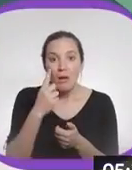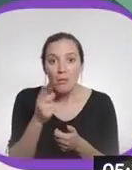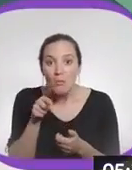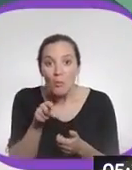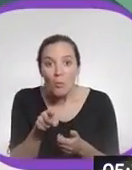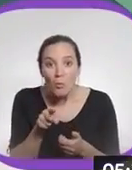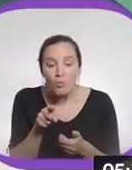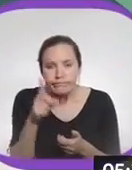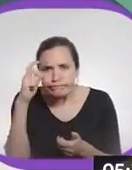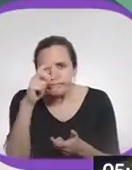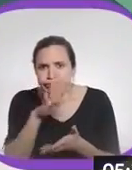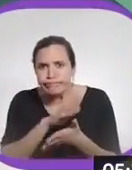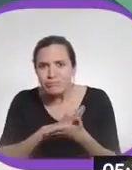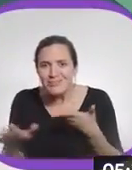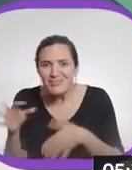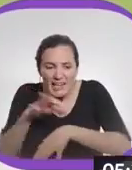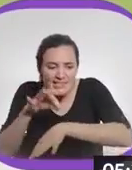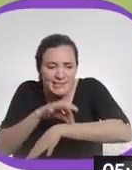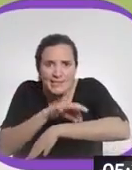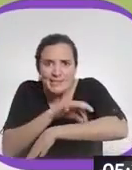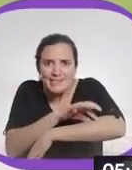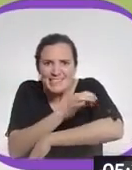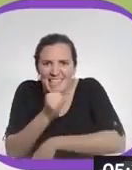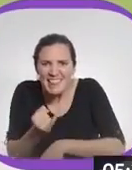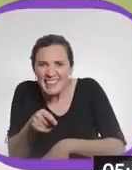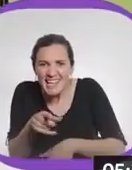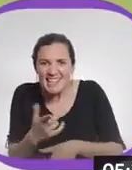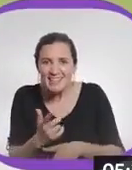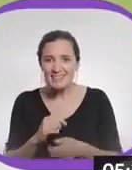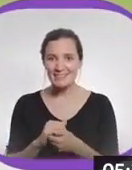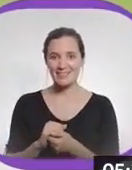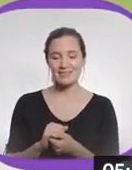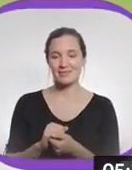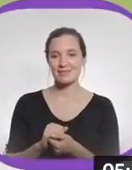¡Ah, miren! ¡Un nuevo problema! ¡Sparky tiene pulgas! ¡Eso es, amigo!